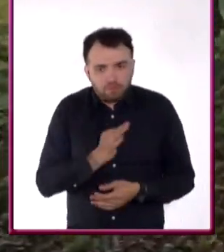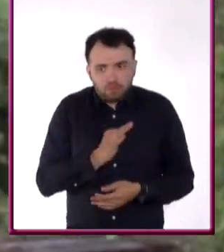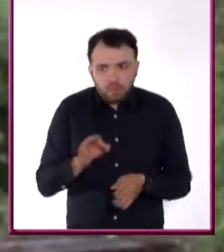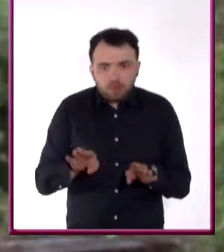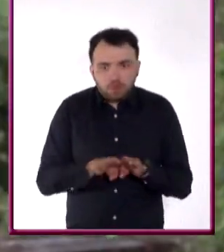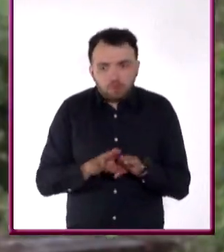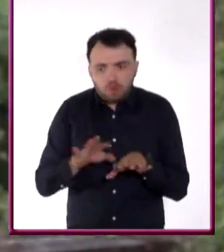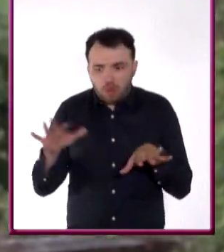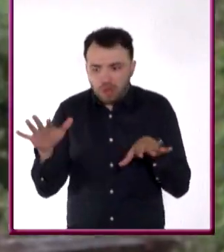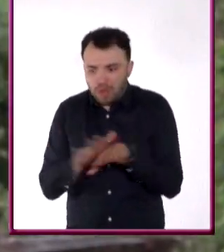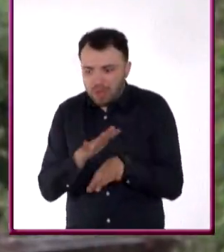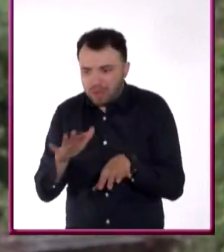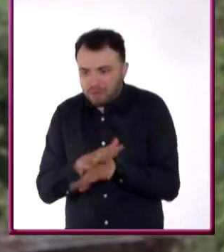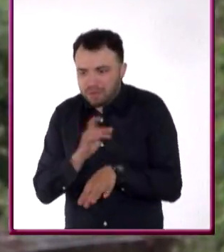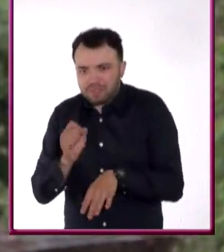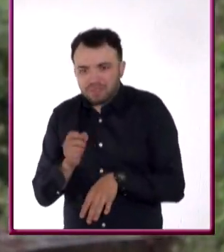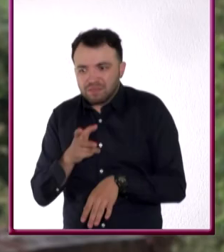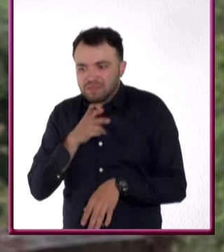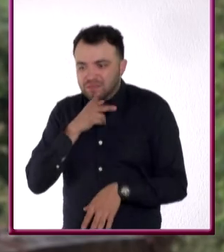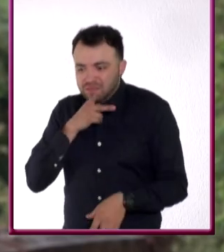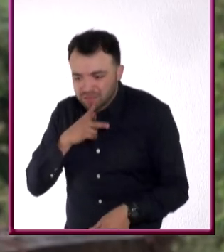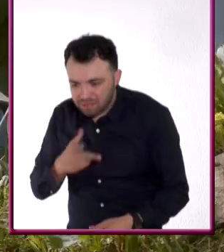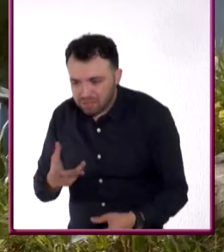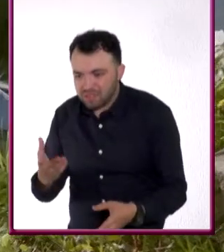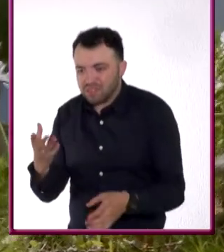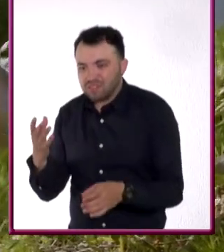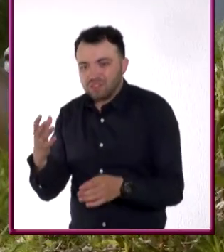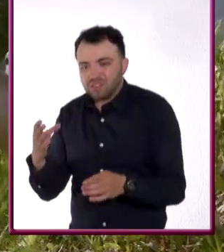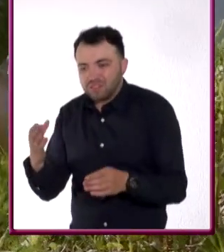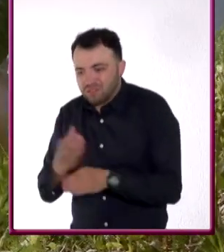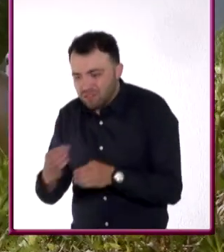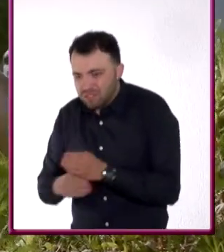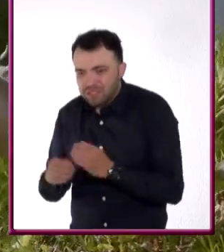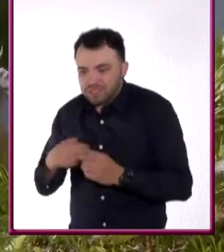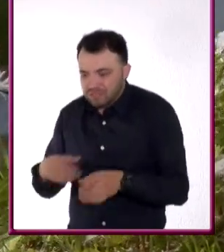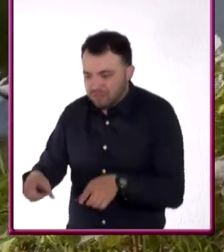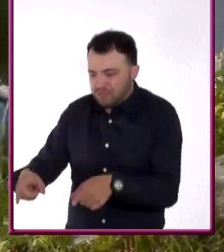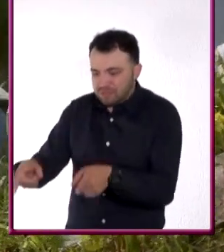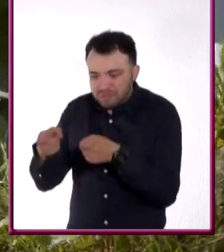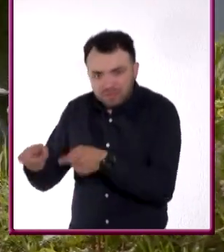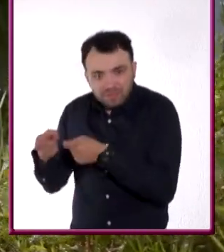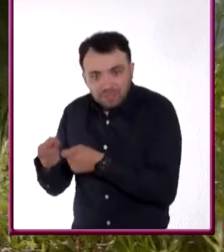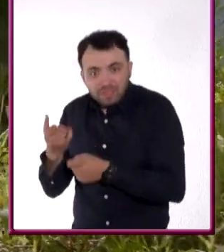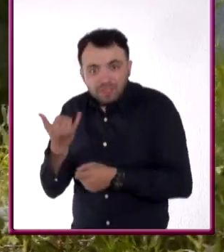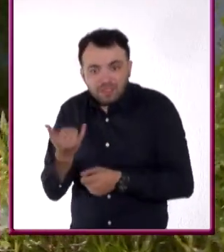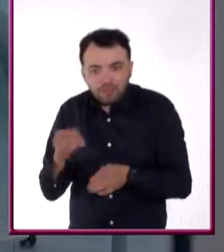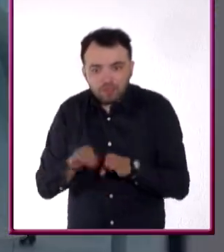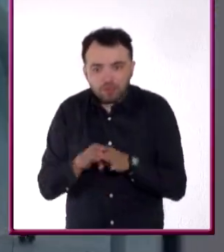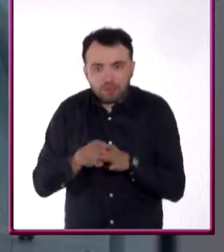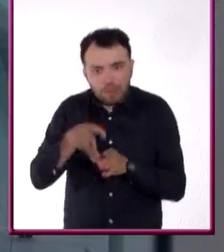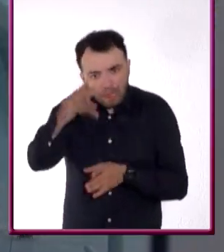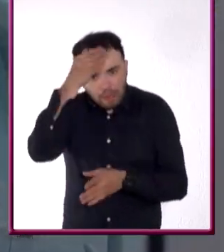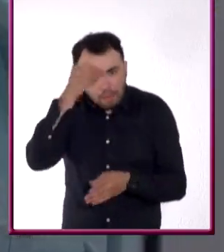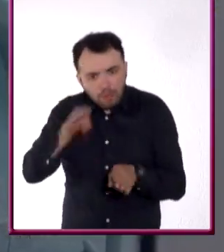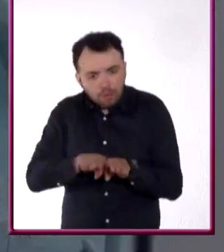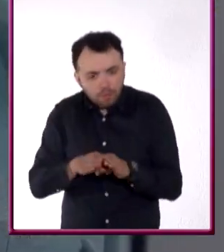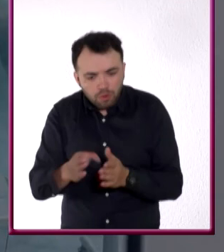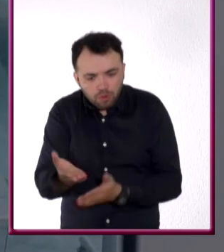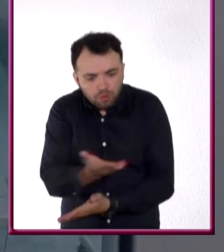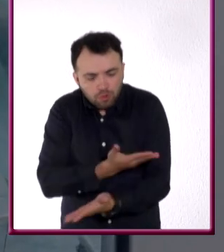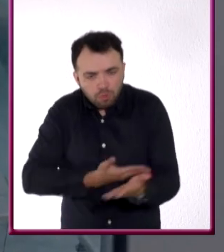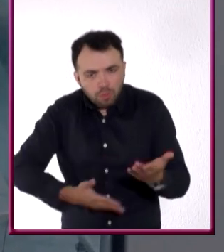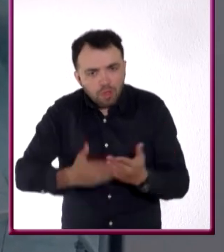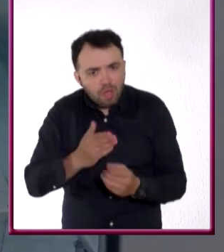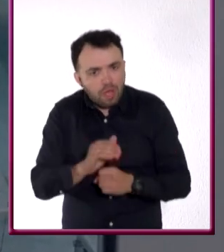de consumo para reducir la destrucción de los ecosistemas y aprender a coexistir con la vida silvestre. También podemos mejorar